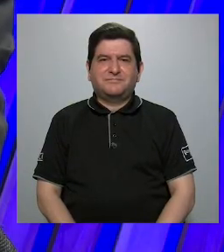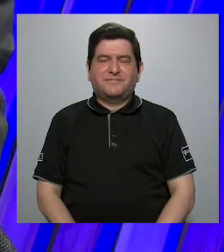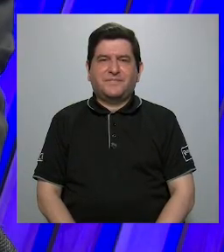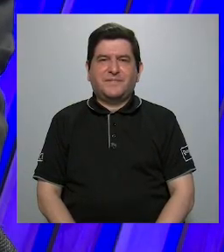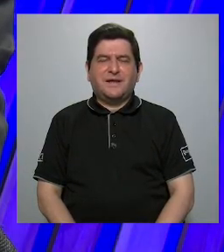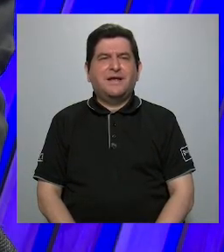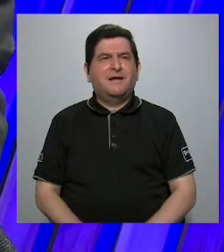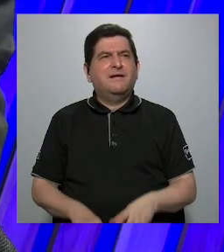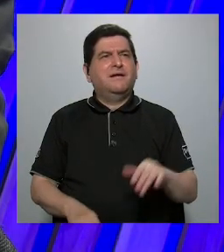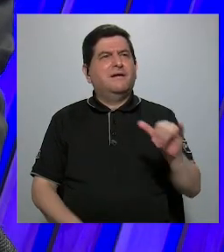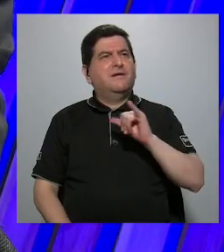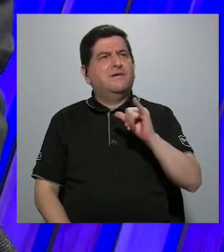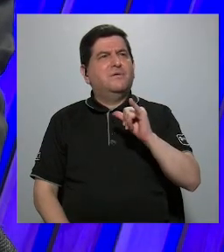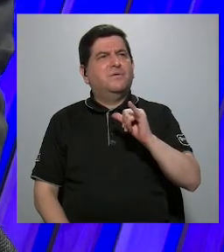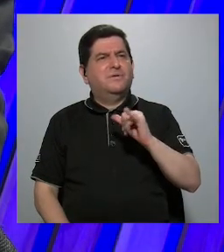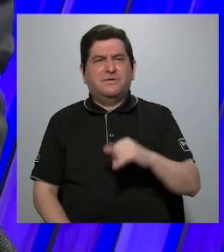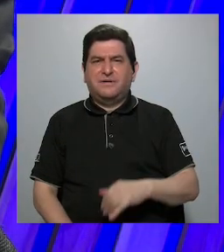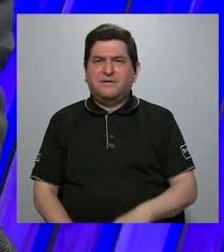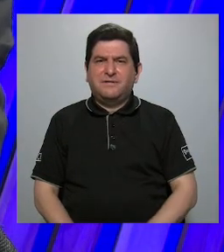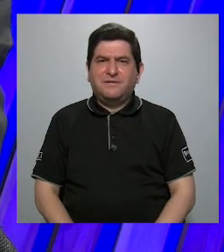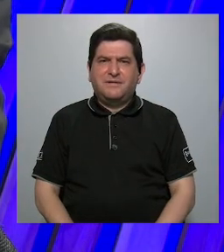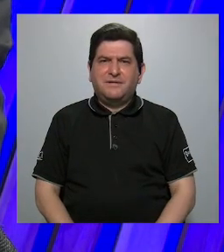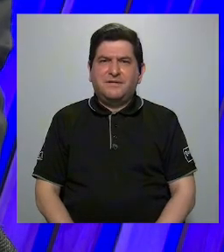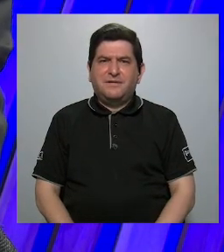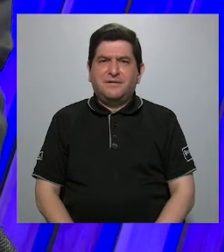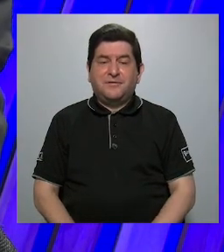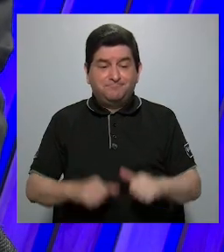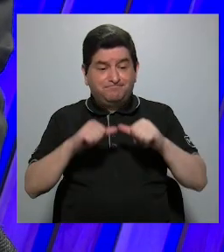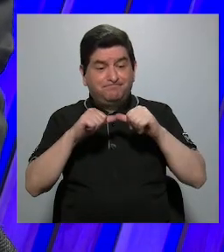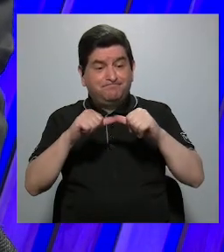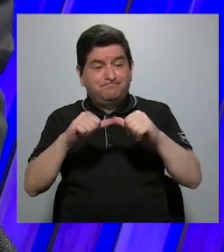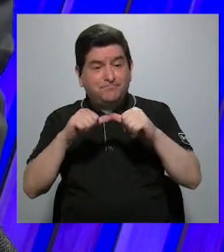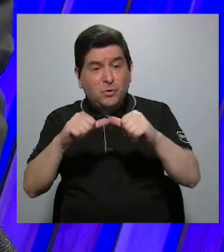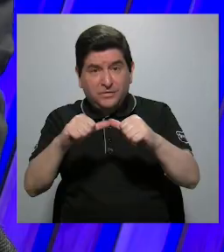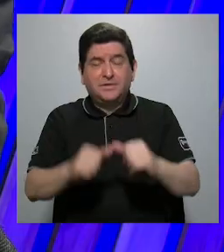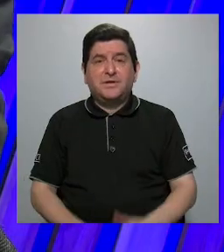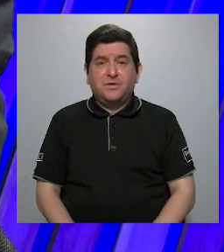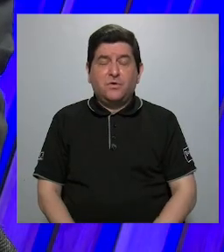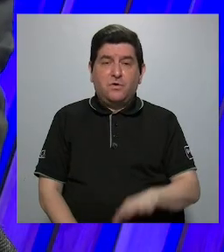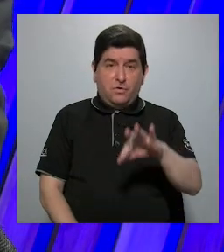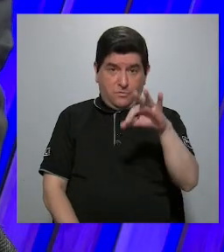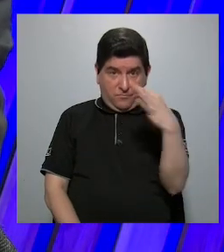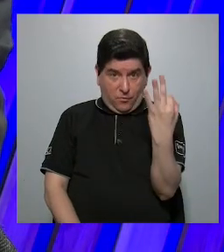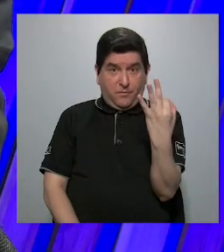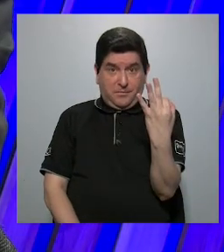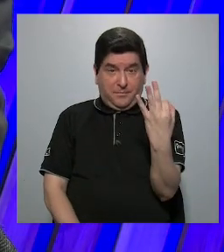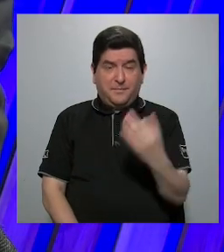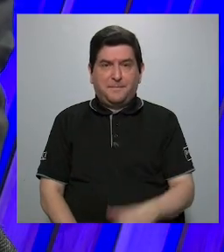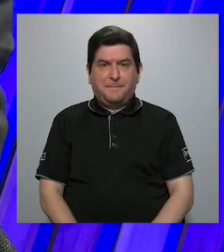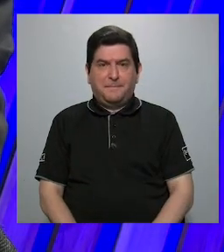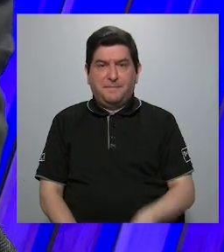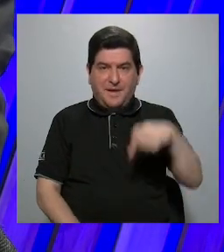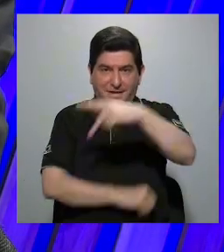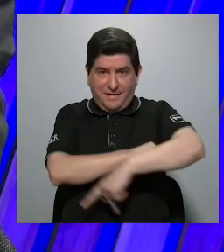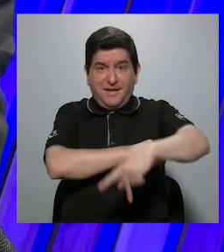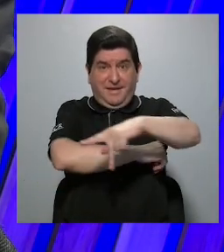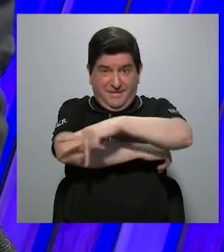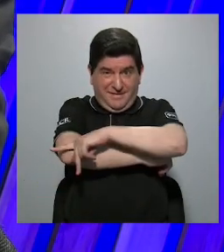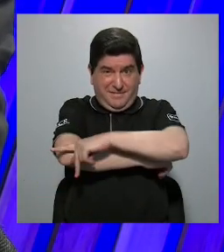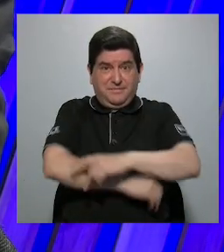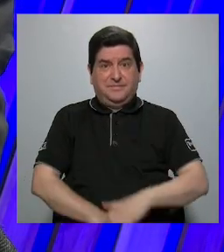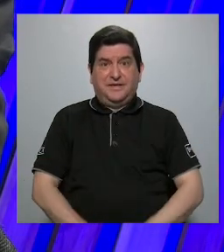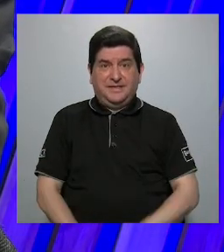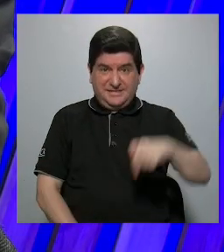y llamativo y además consecuente con la forma en que en este